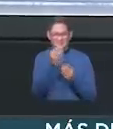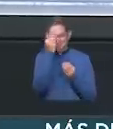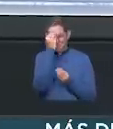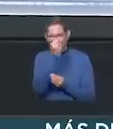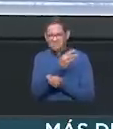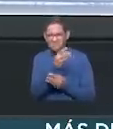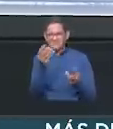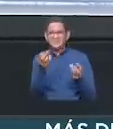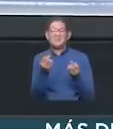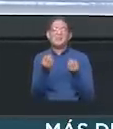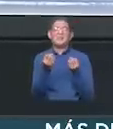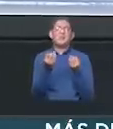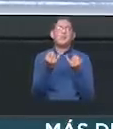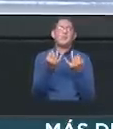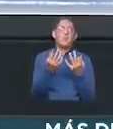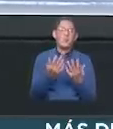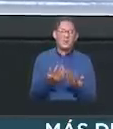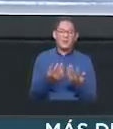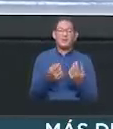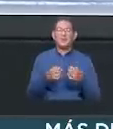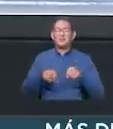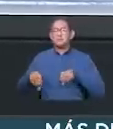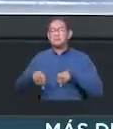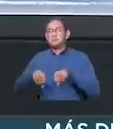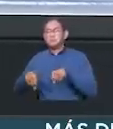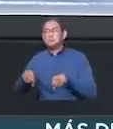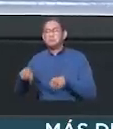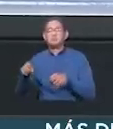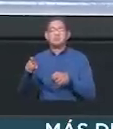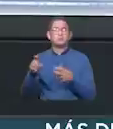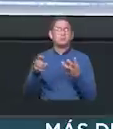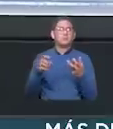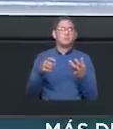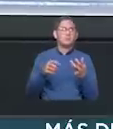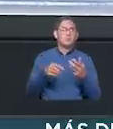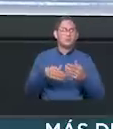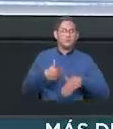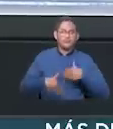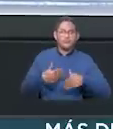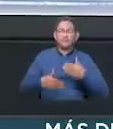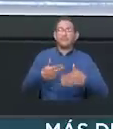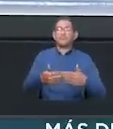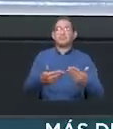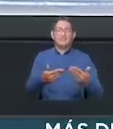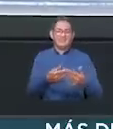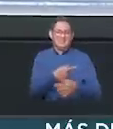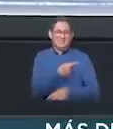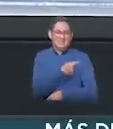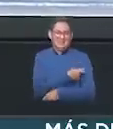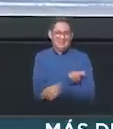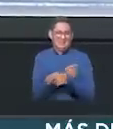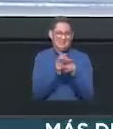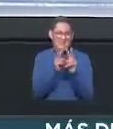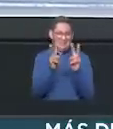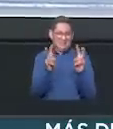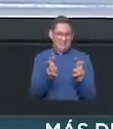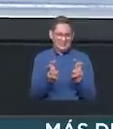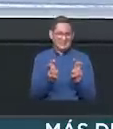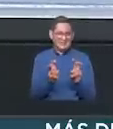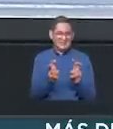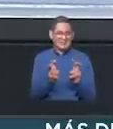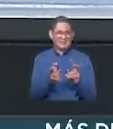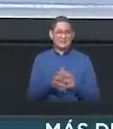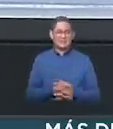de cuáles son los avances que se están llevando en el comeback unas